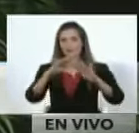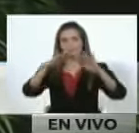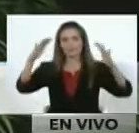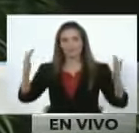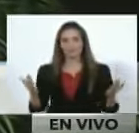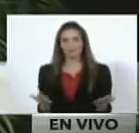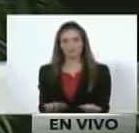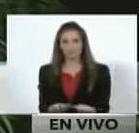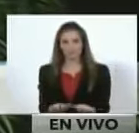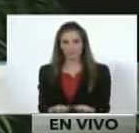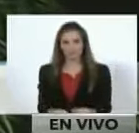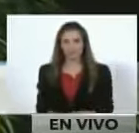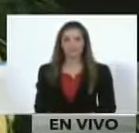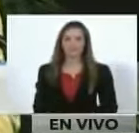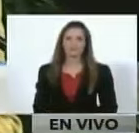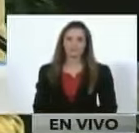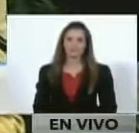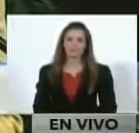mundo.